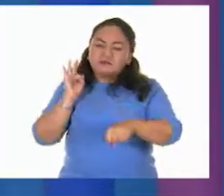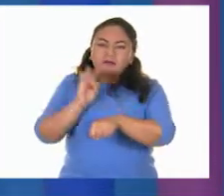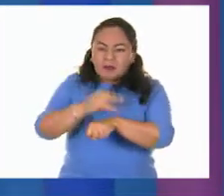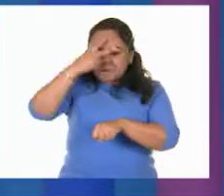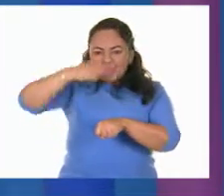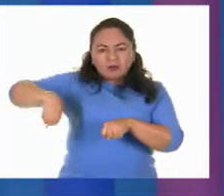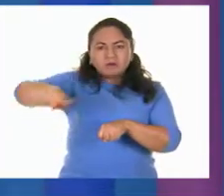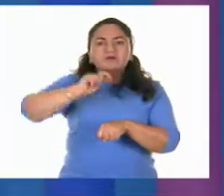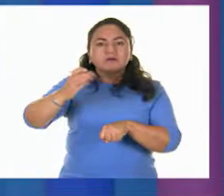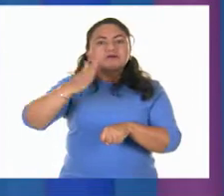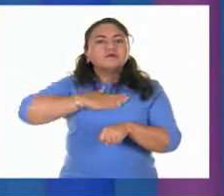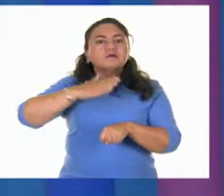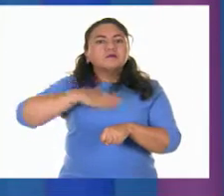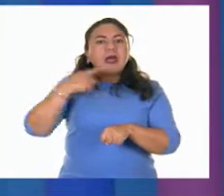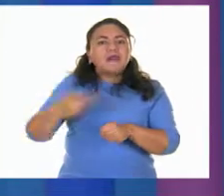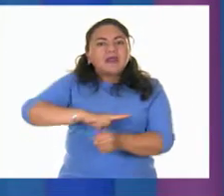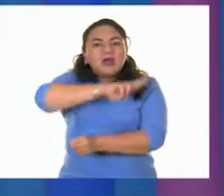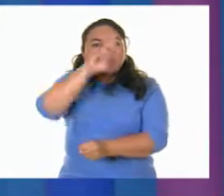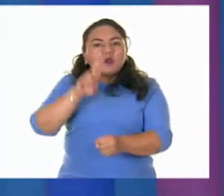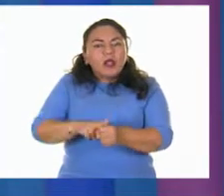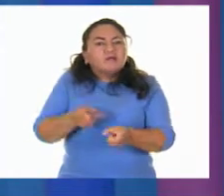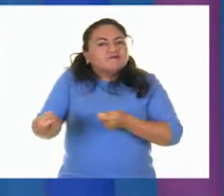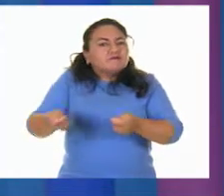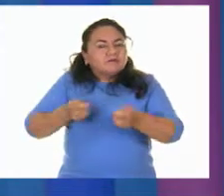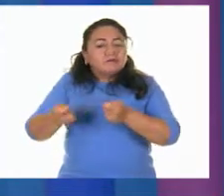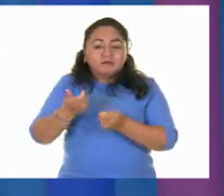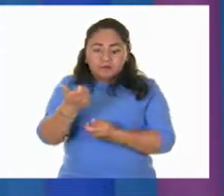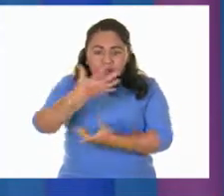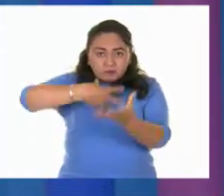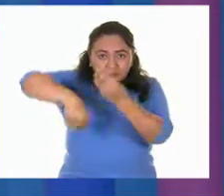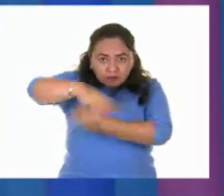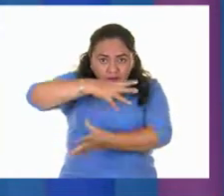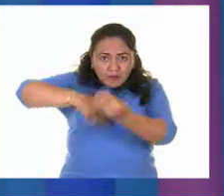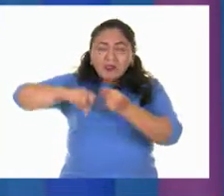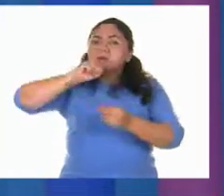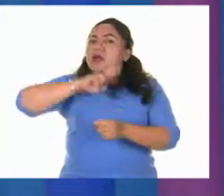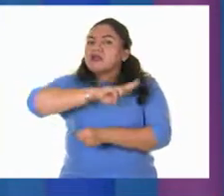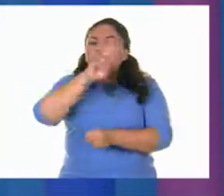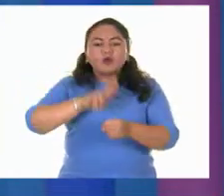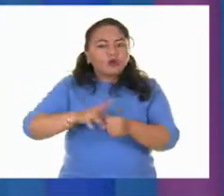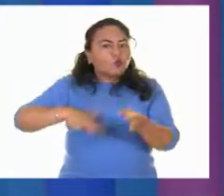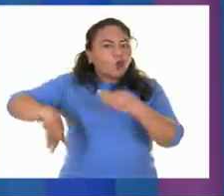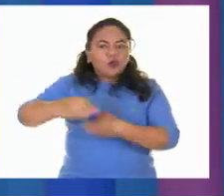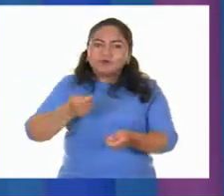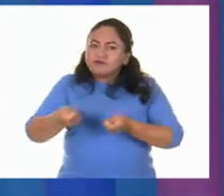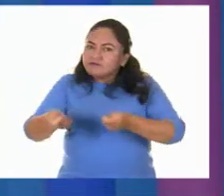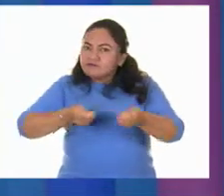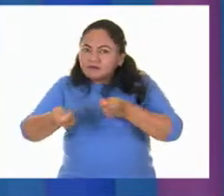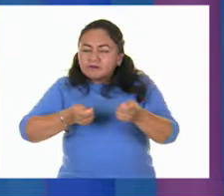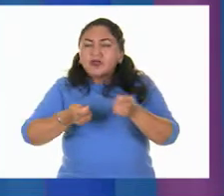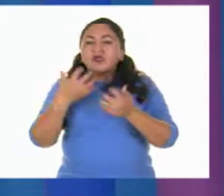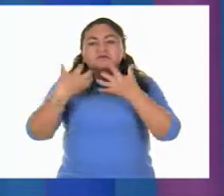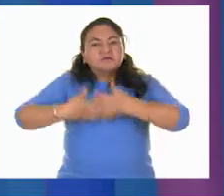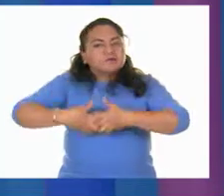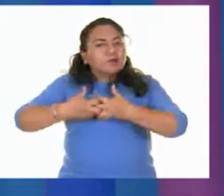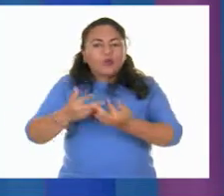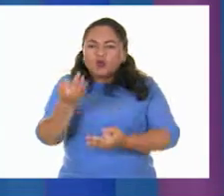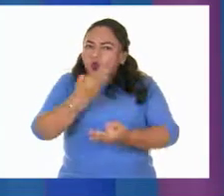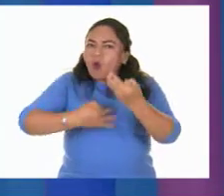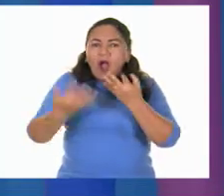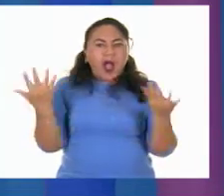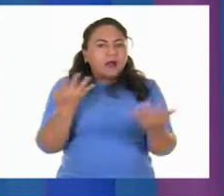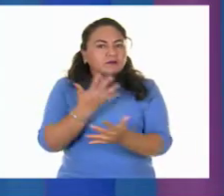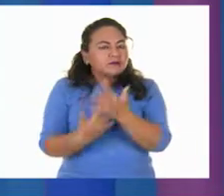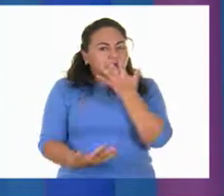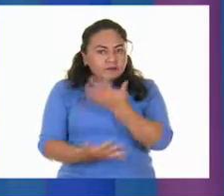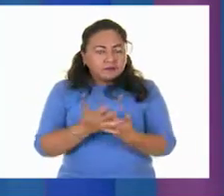control sobre sus propios recursos, tanto económicos como naturales, y su propio proceso de industrialización, y